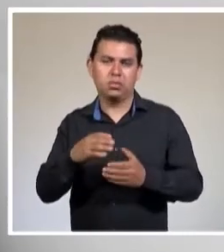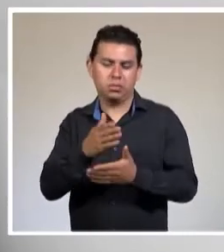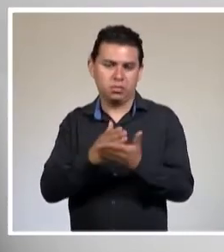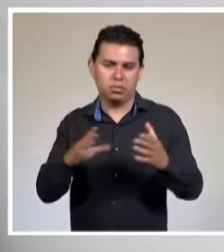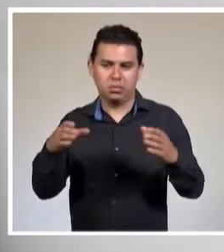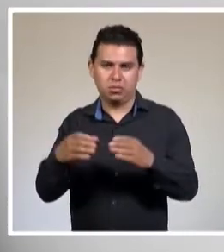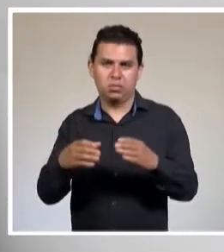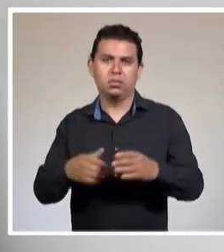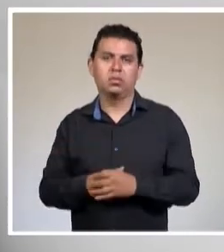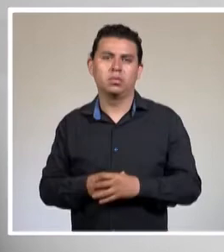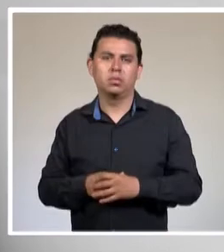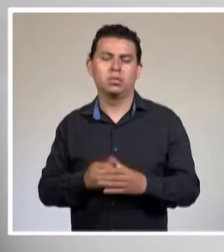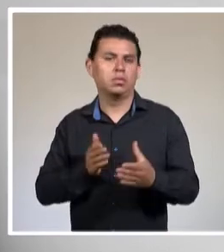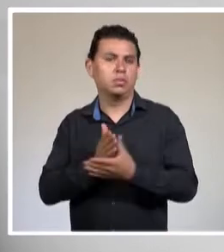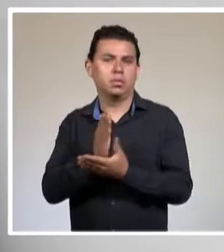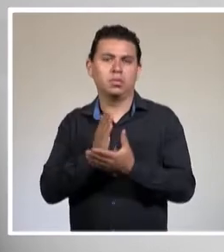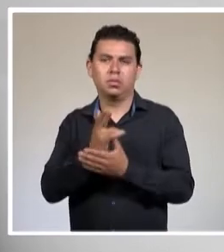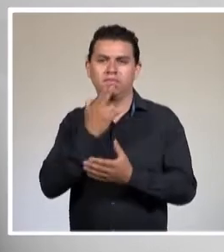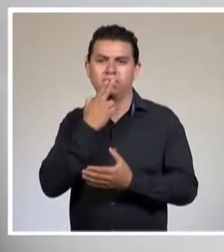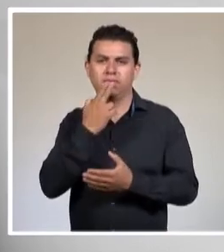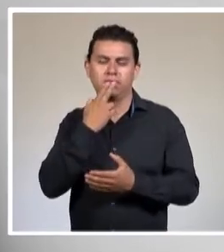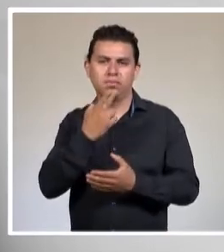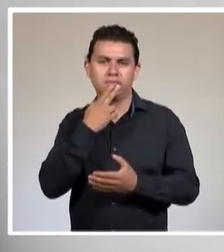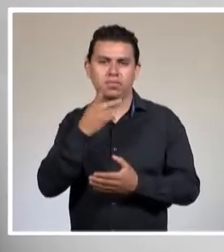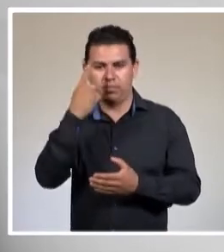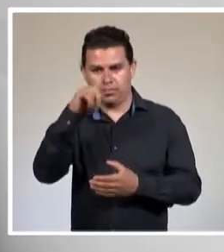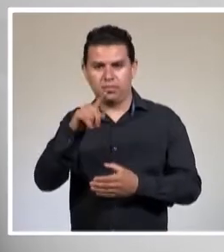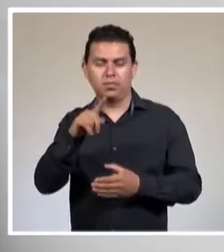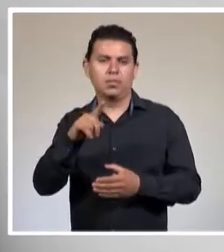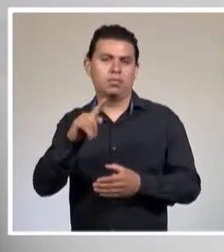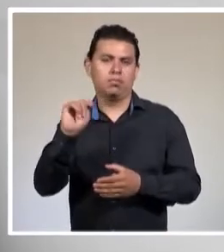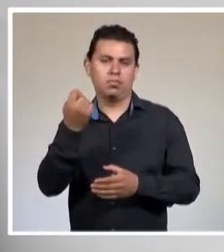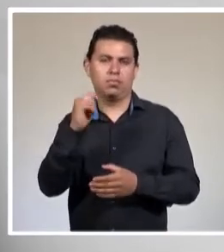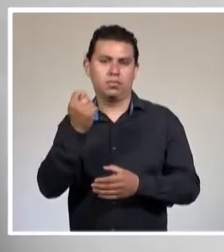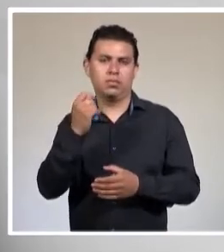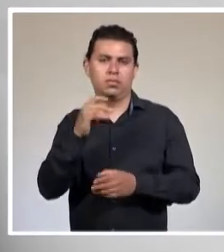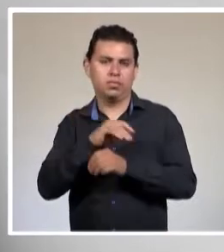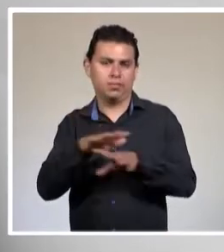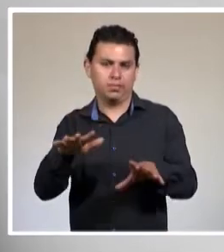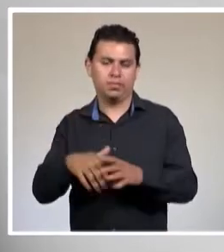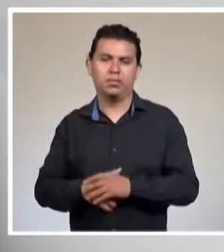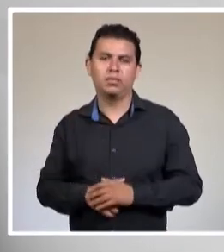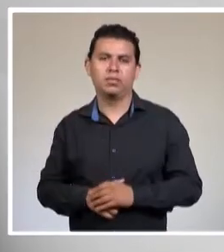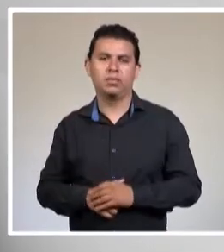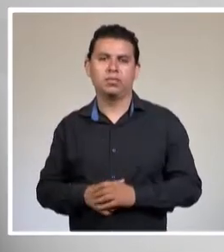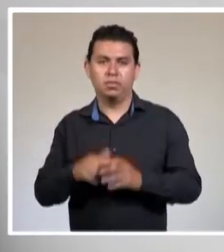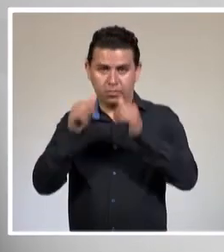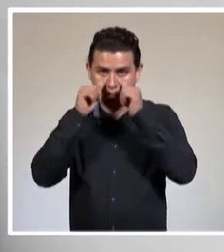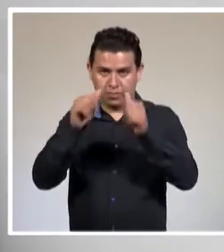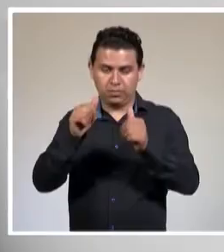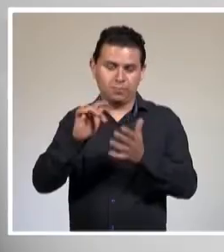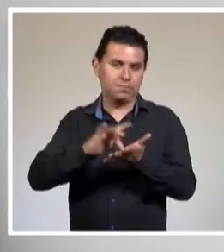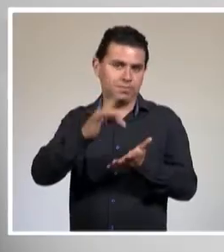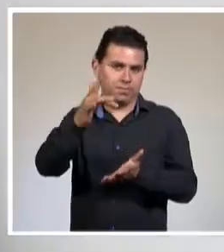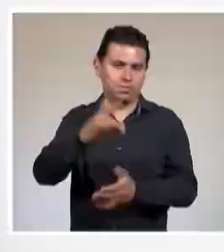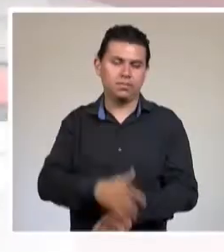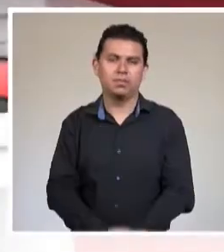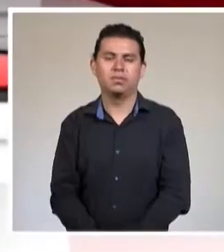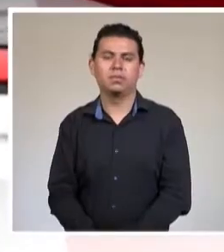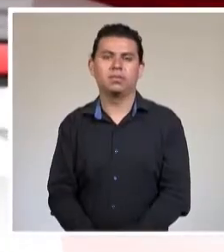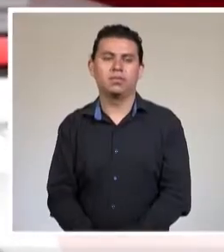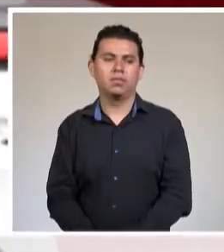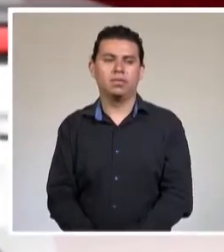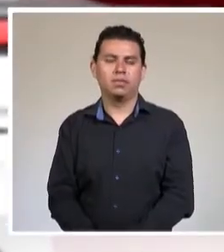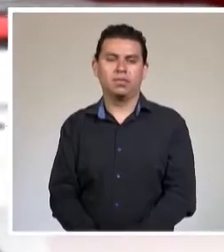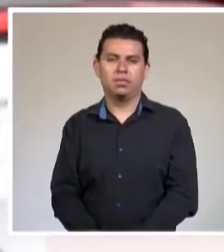lo relativo al acceso uso y apropiación de las tecnologías de la información por su atención muchísimas gracias